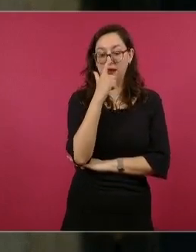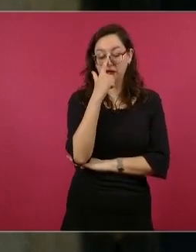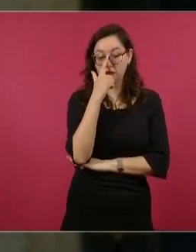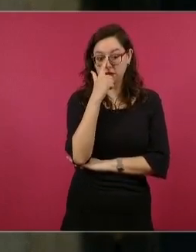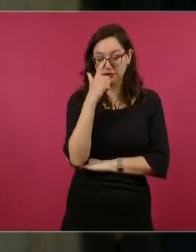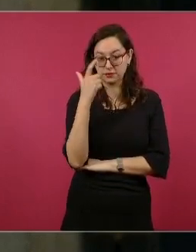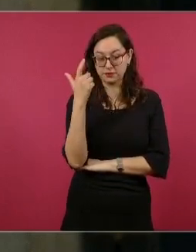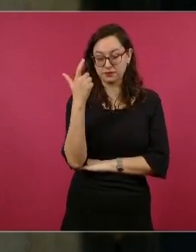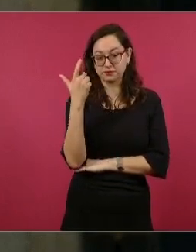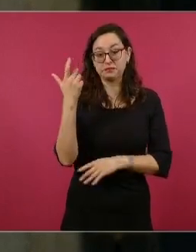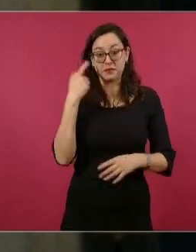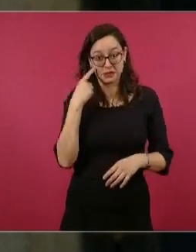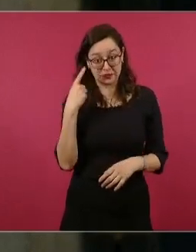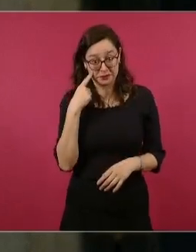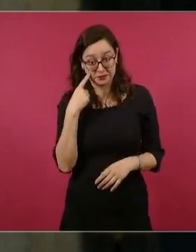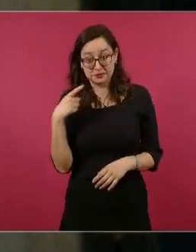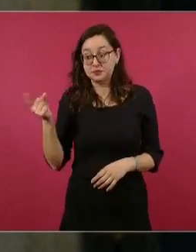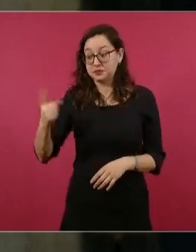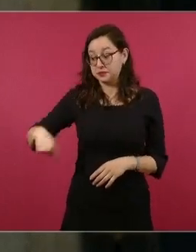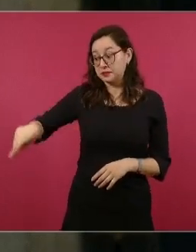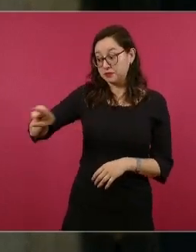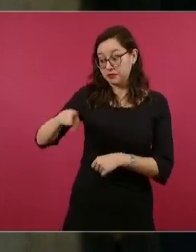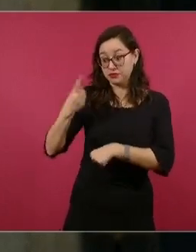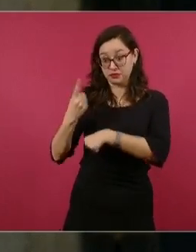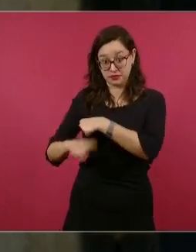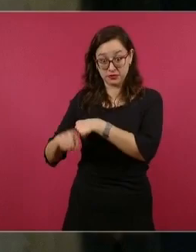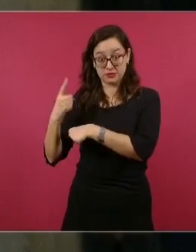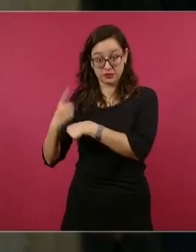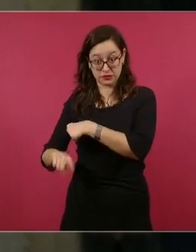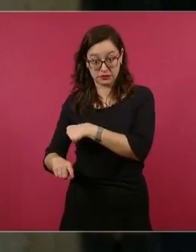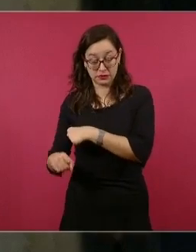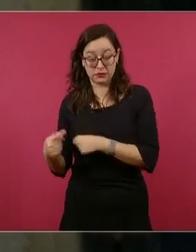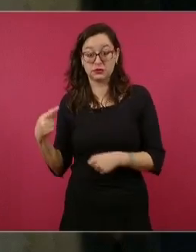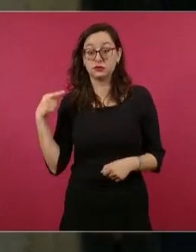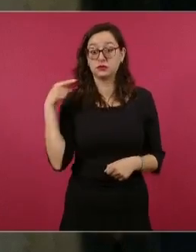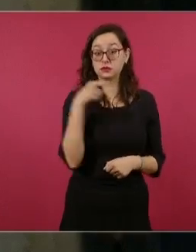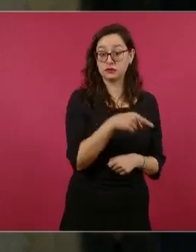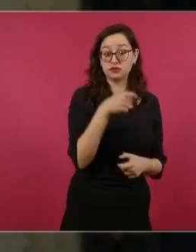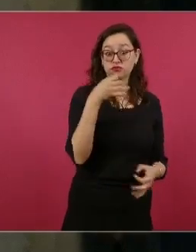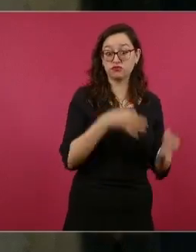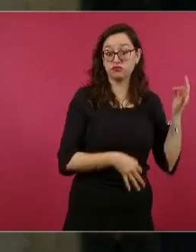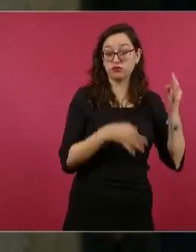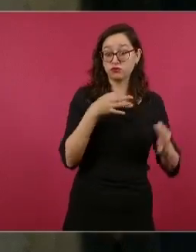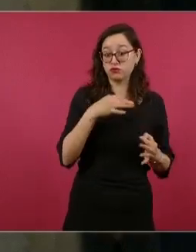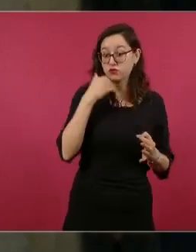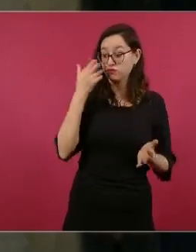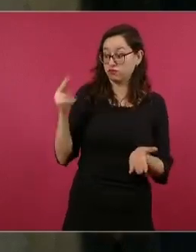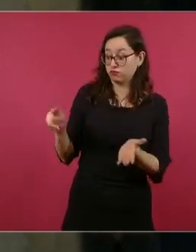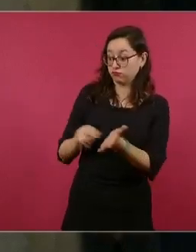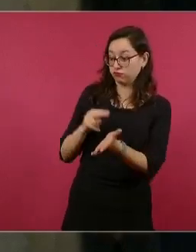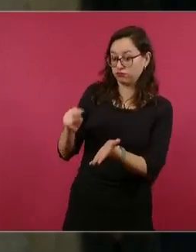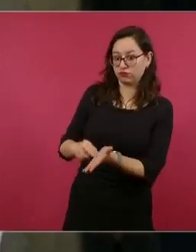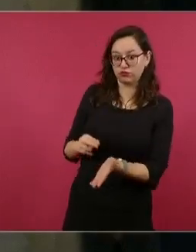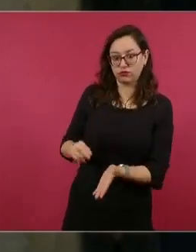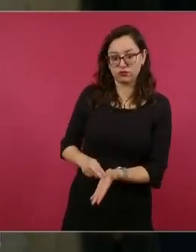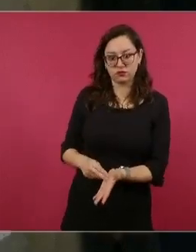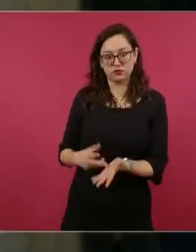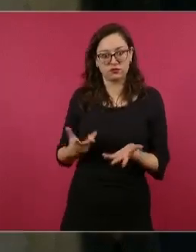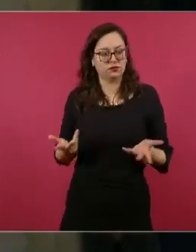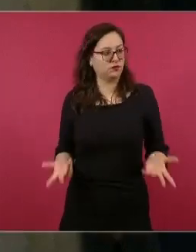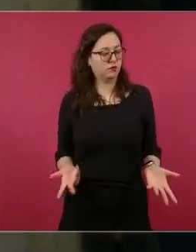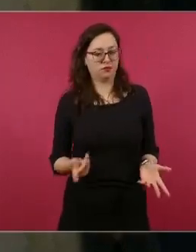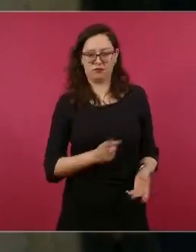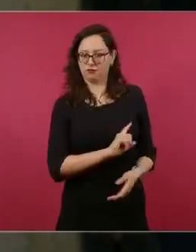afectados por parte de la Procuraduría Agraria, firmar algunos documentos que esto viene a